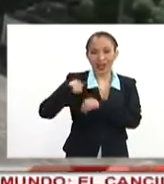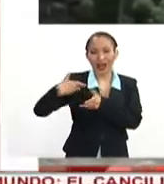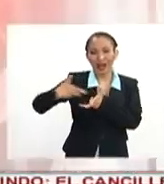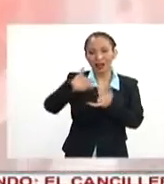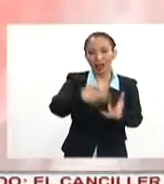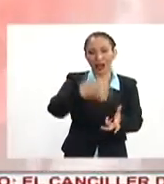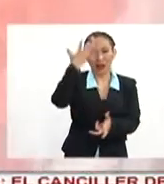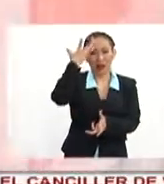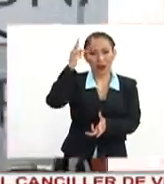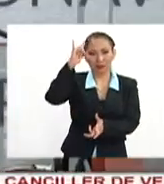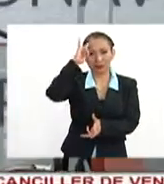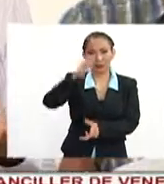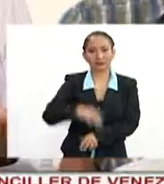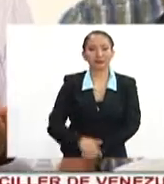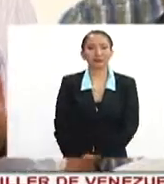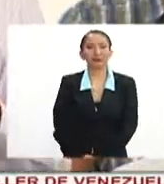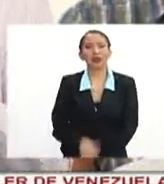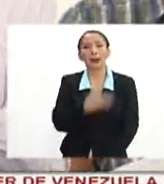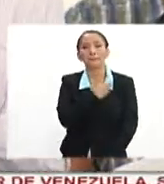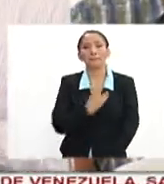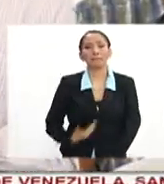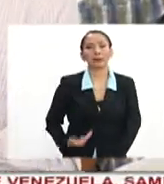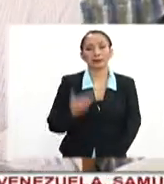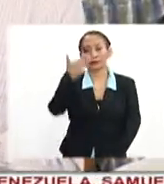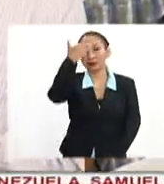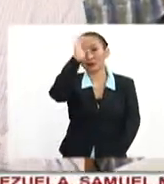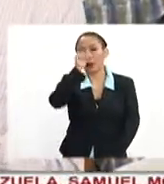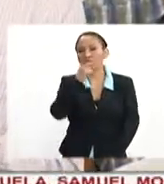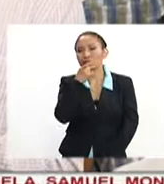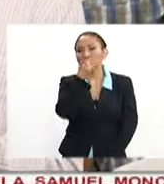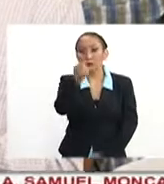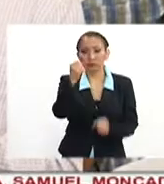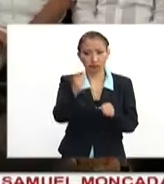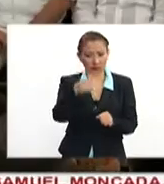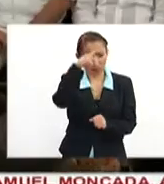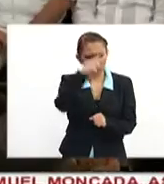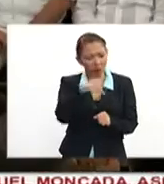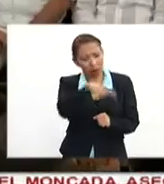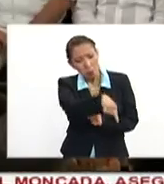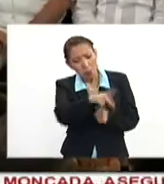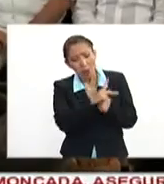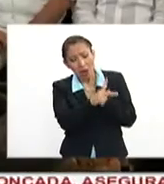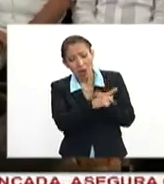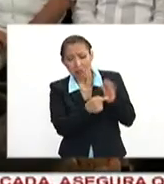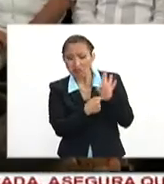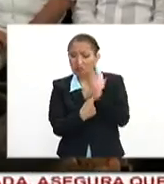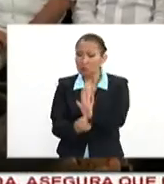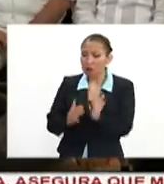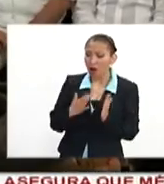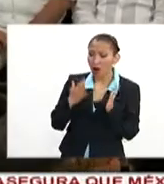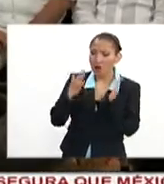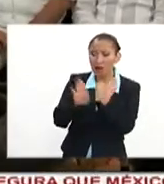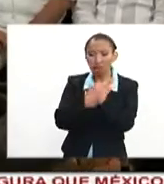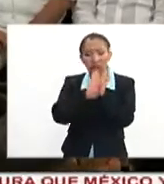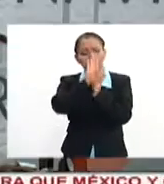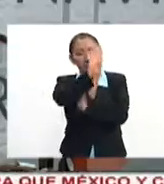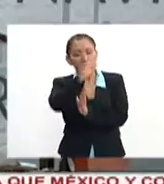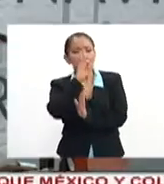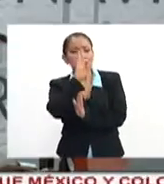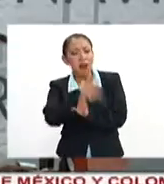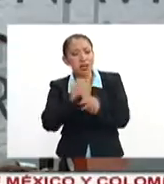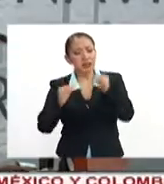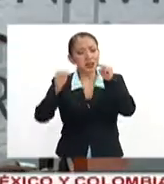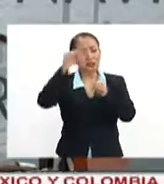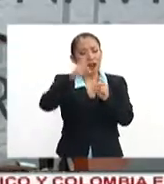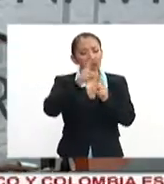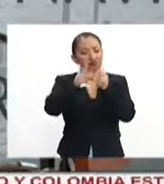Cuernavaca. El presidente Enrique Peña Nieto aseguró que México es un país que proyecta confianza, crecimiento y mayores